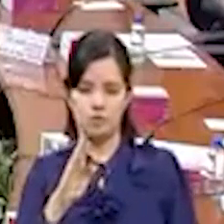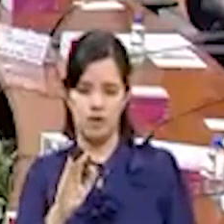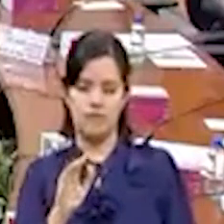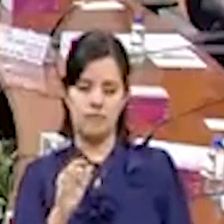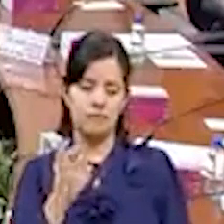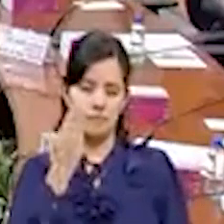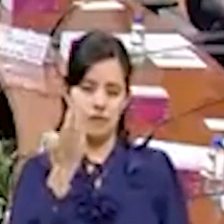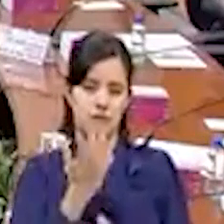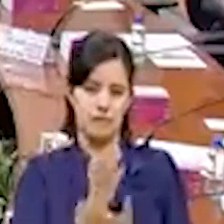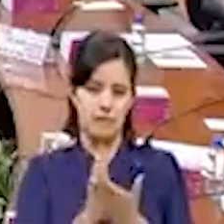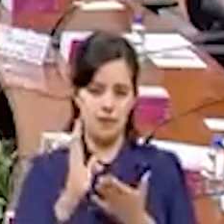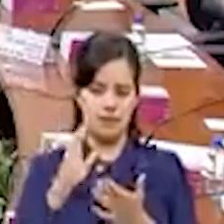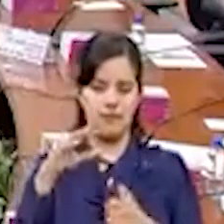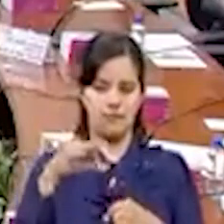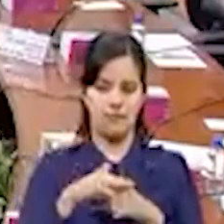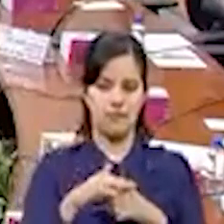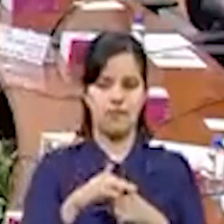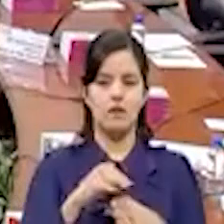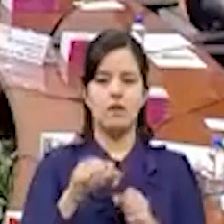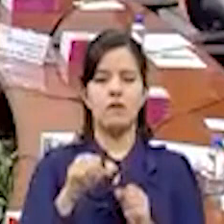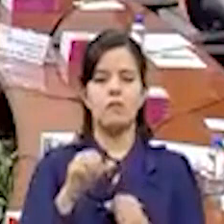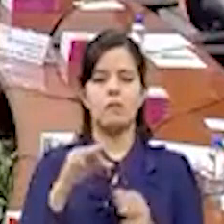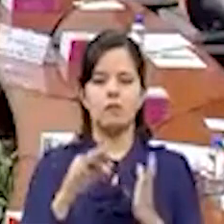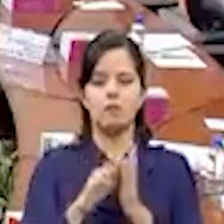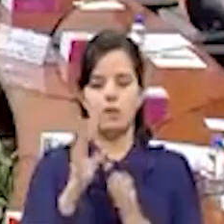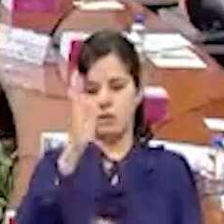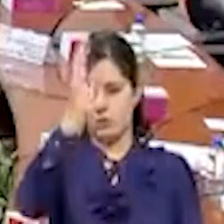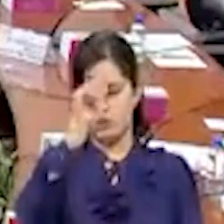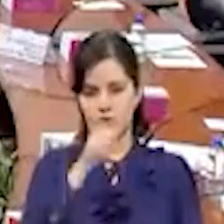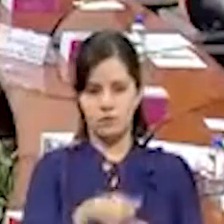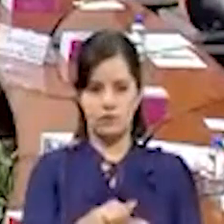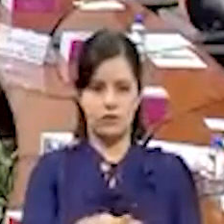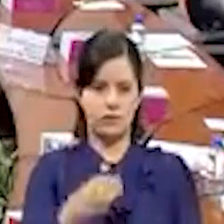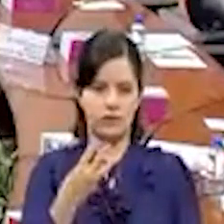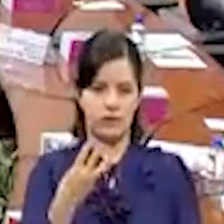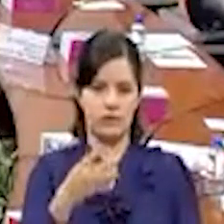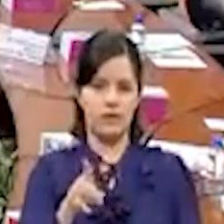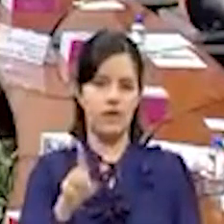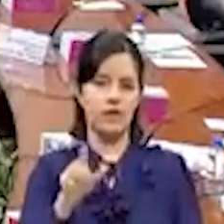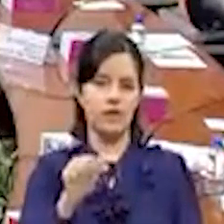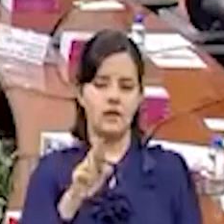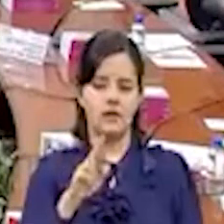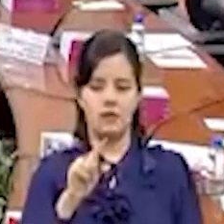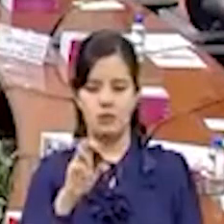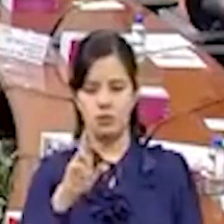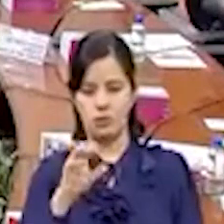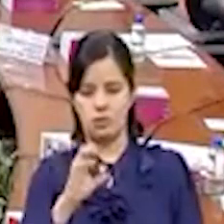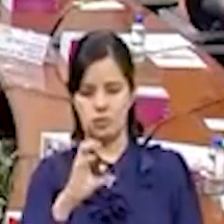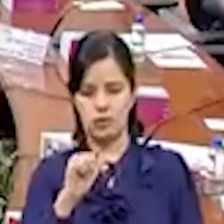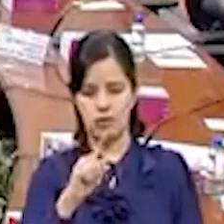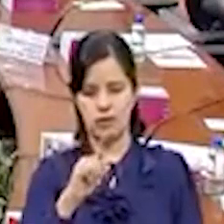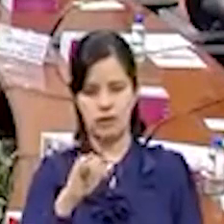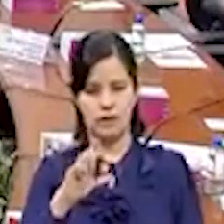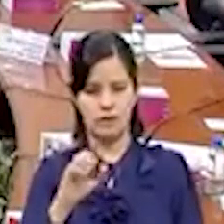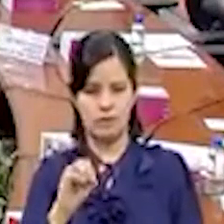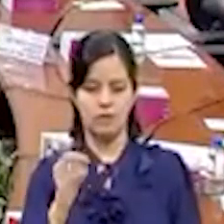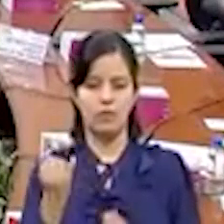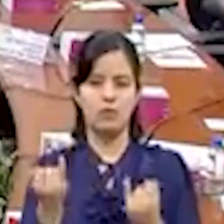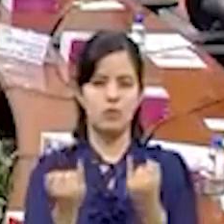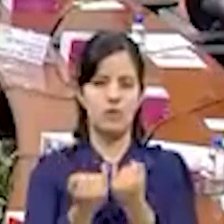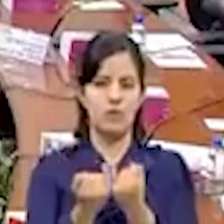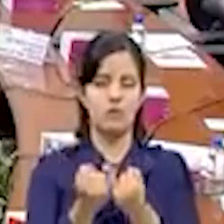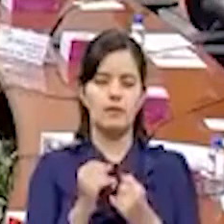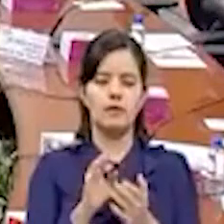acuerdo tercero que fue solicitado por el consejero Arturo Castillo y el consejero UKIP Espadas, así como